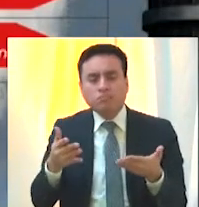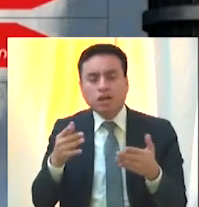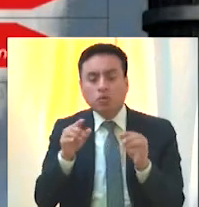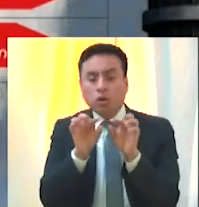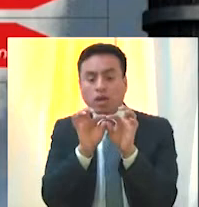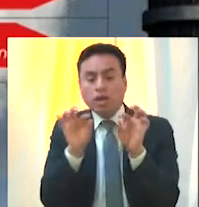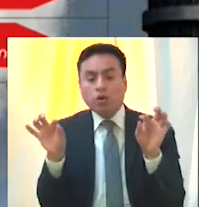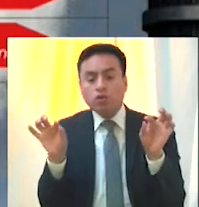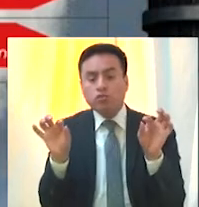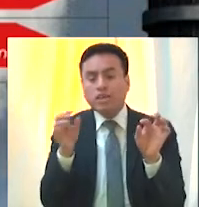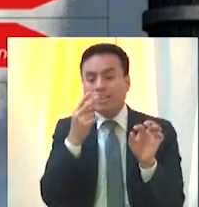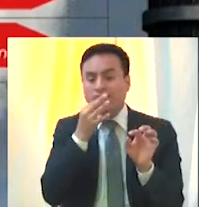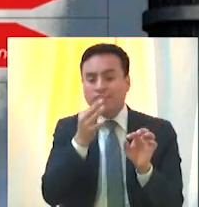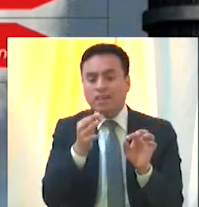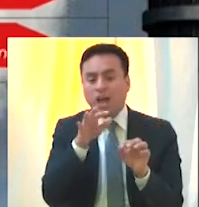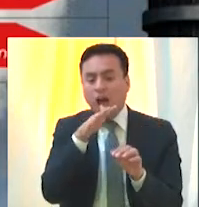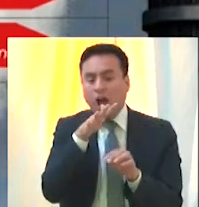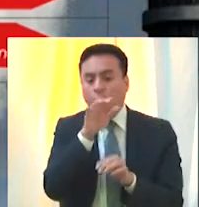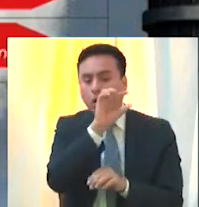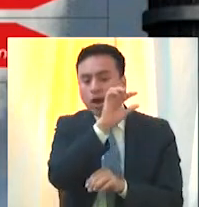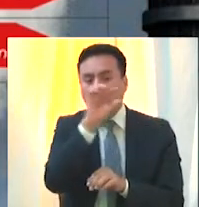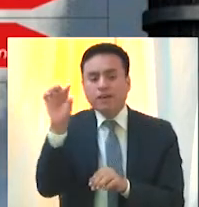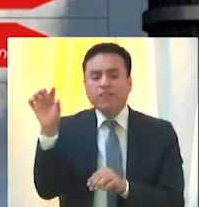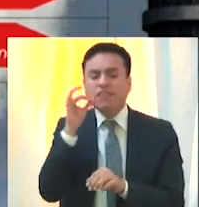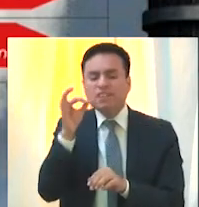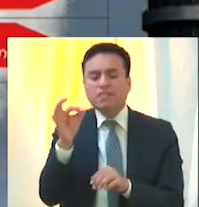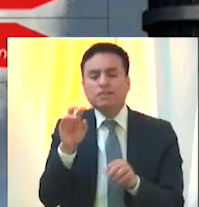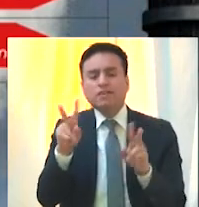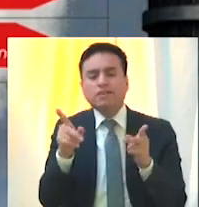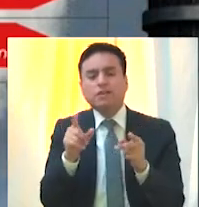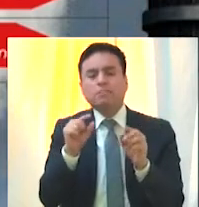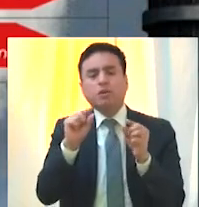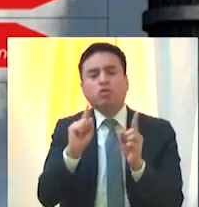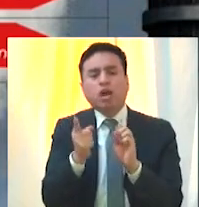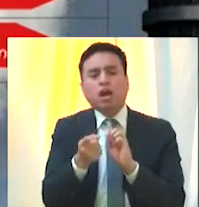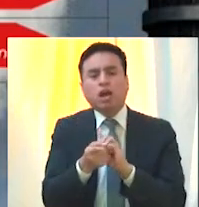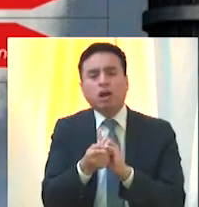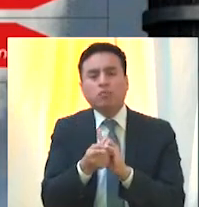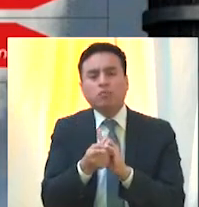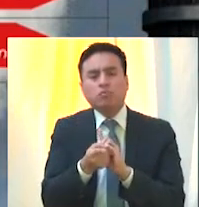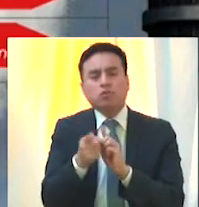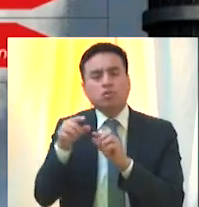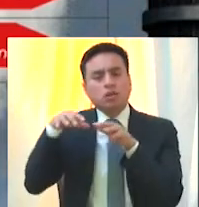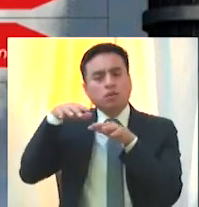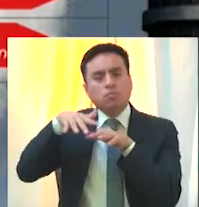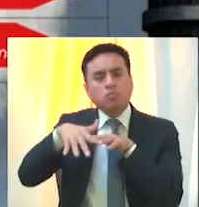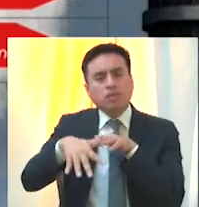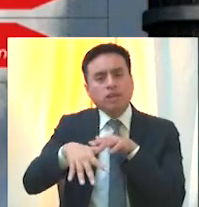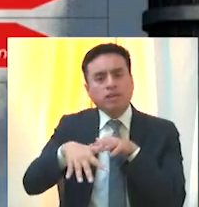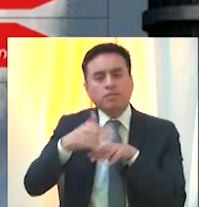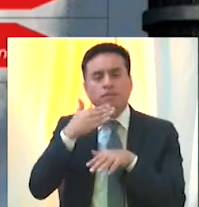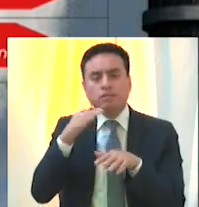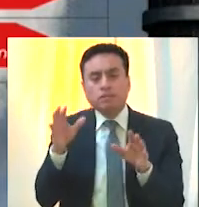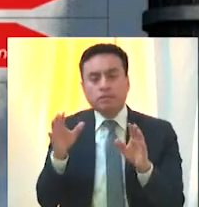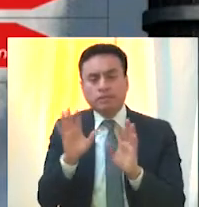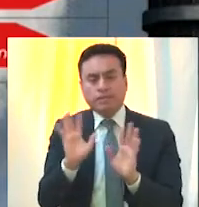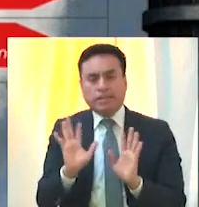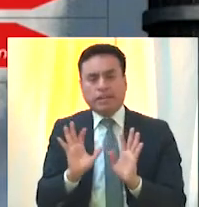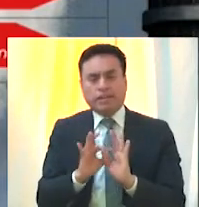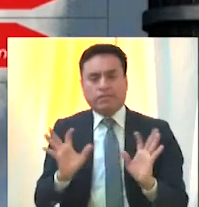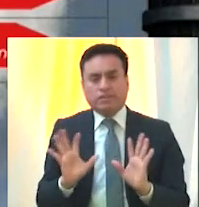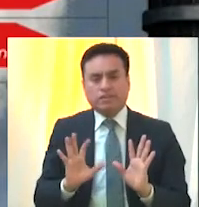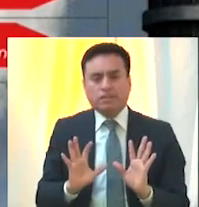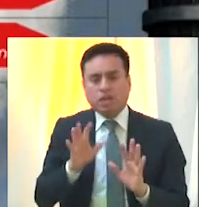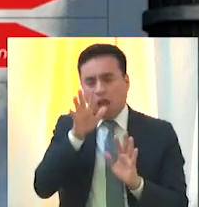ahí horizontal que dice agua y dice cosas que van desde pequeños cambios en cuencas de montaña hasta cosas muy terribles, como